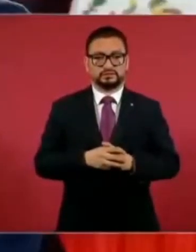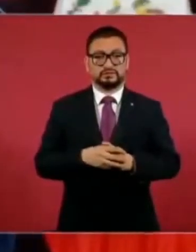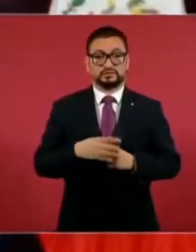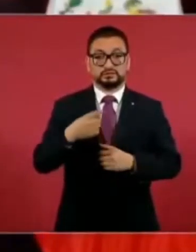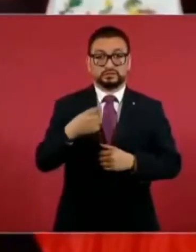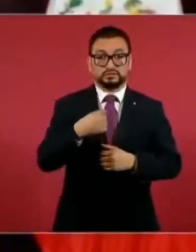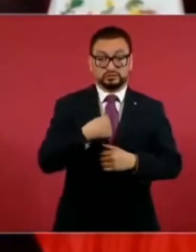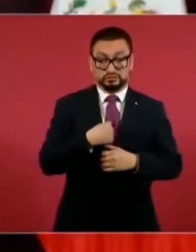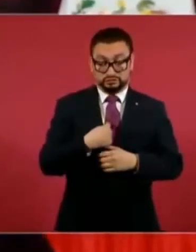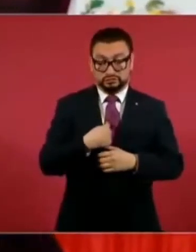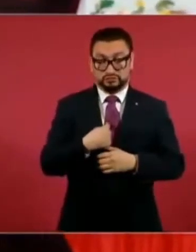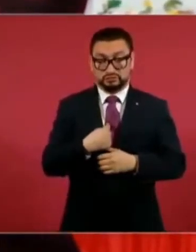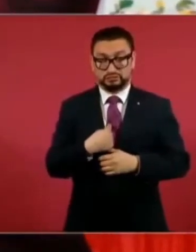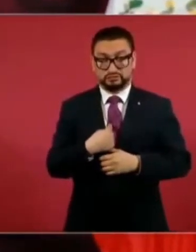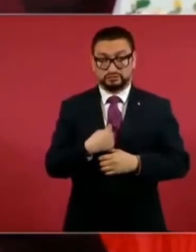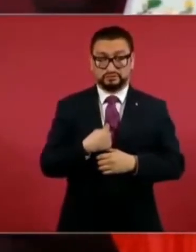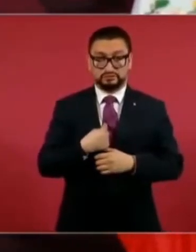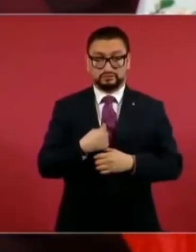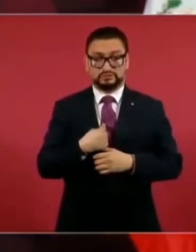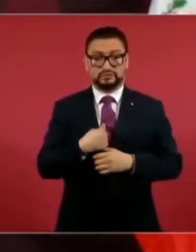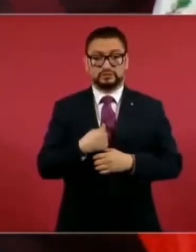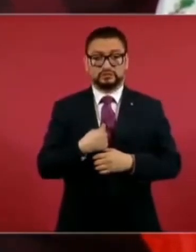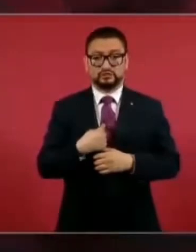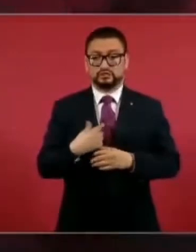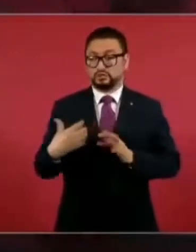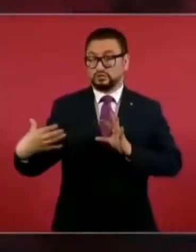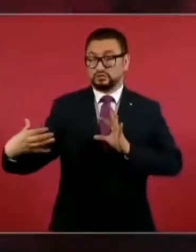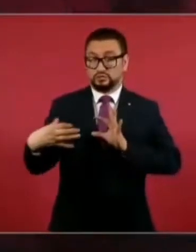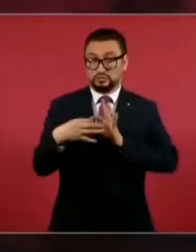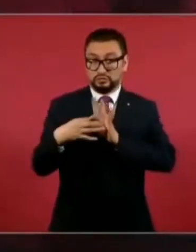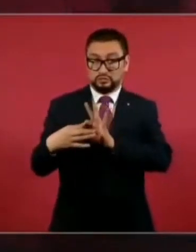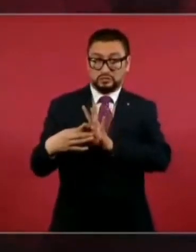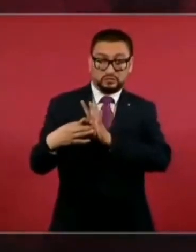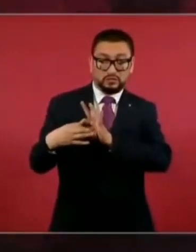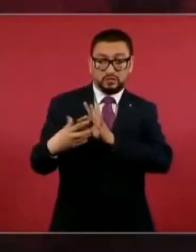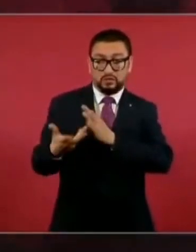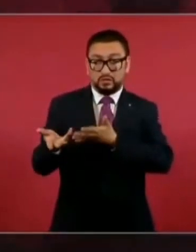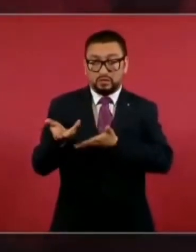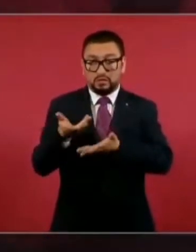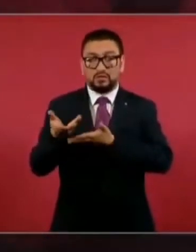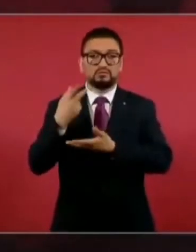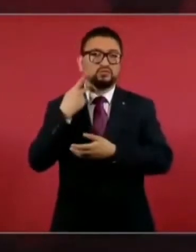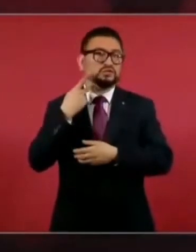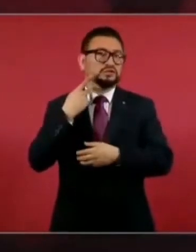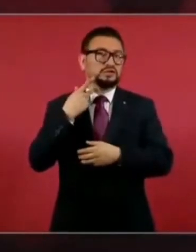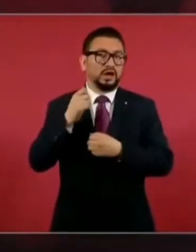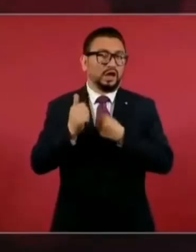ningún tipo de enjuagues políticos.